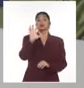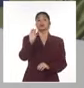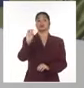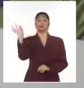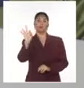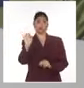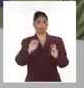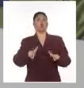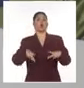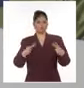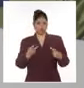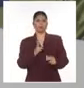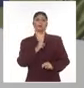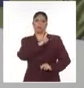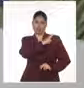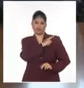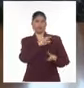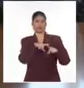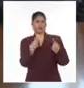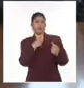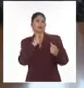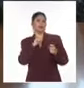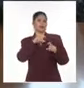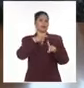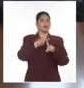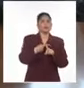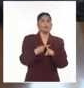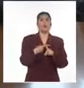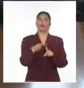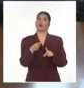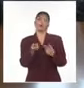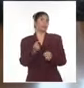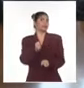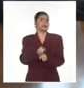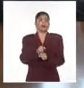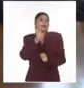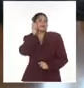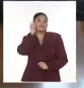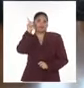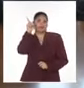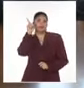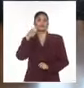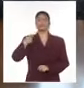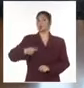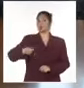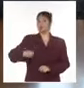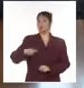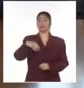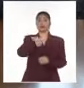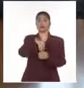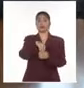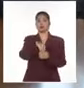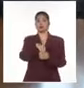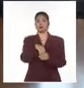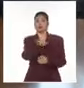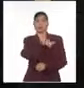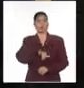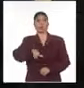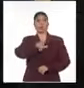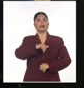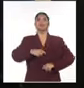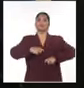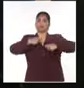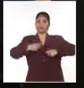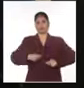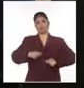ratificados por sus condiciones, por su actitud. Los jueces legos forman parte de los tribunales con iguales deberes y derechos que